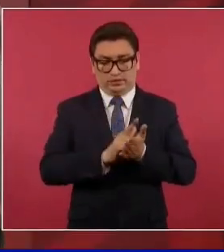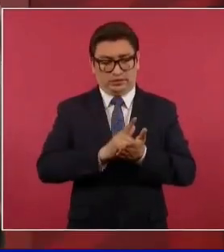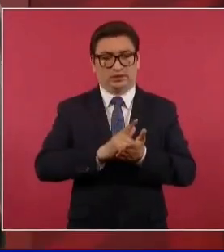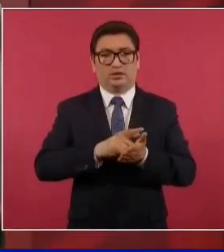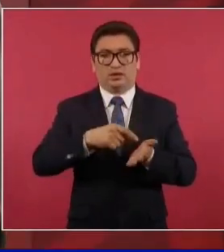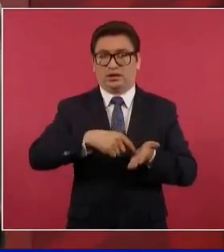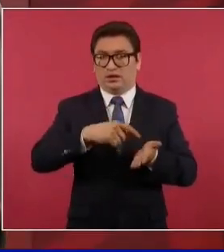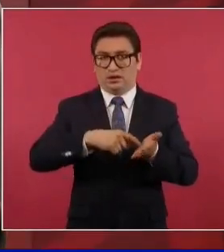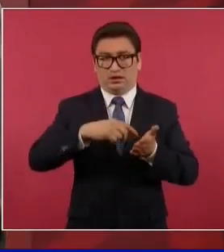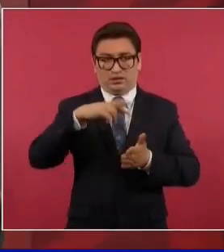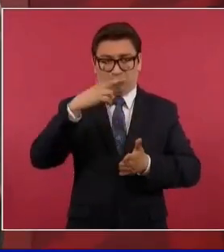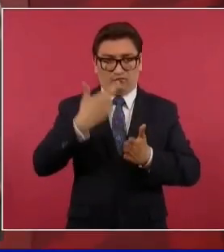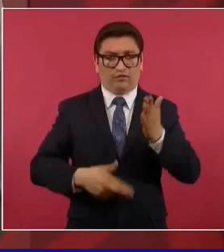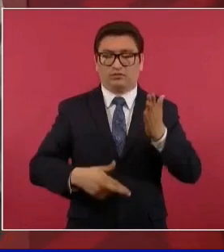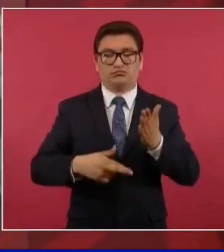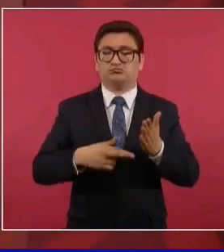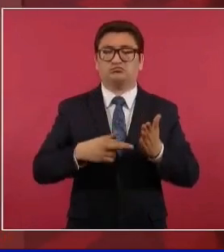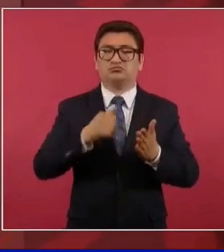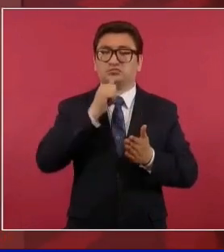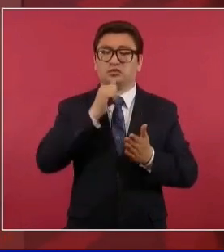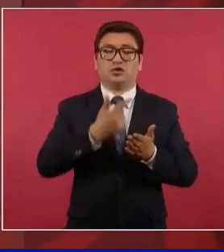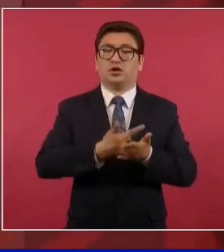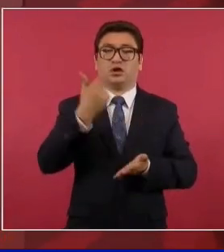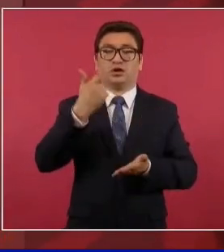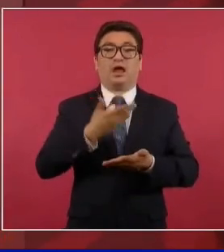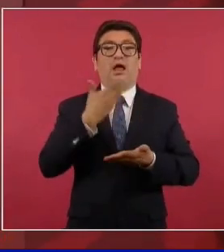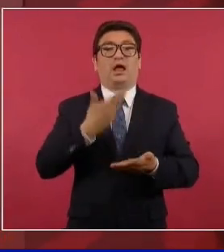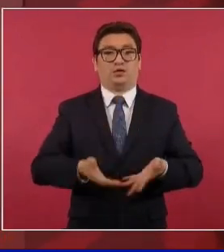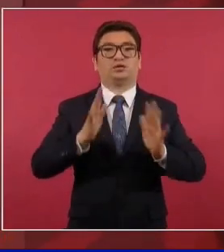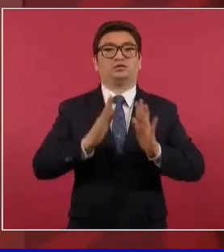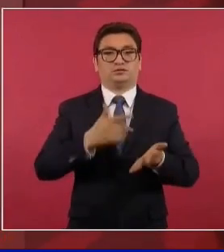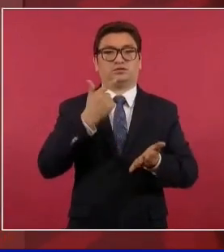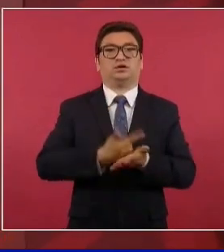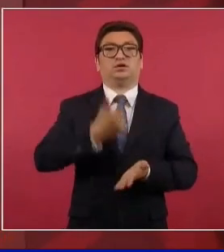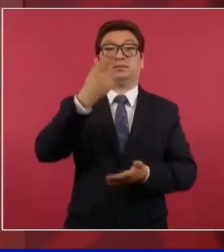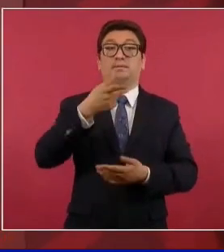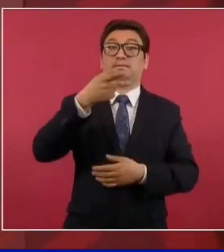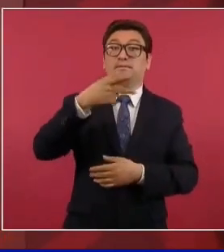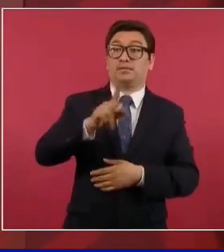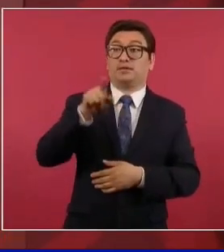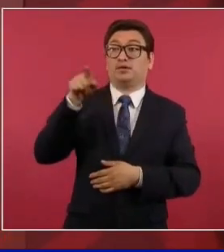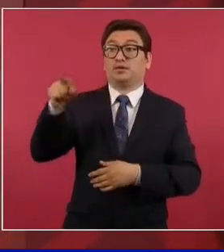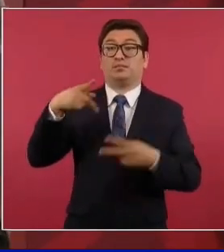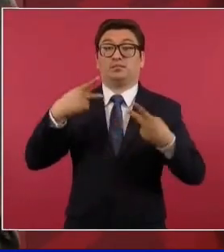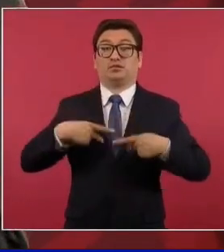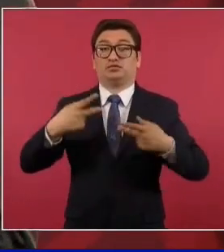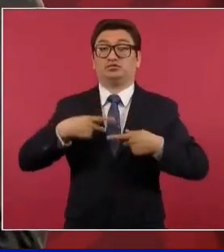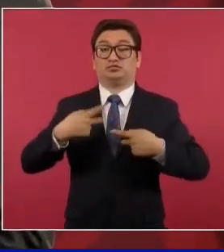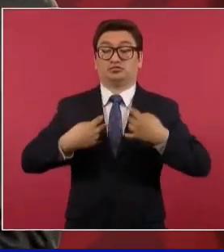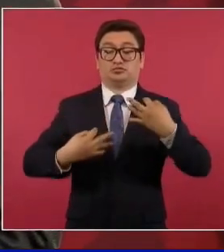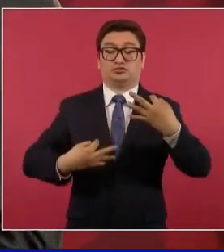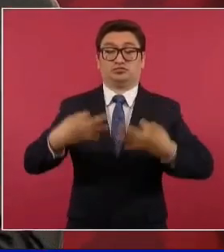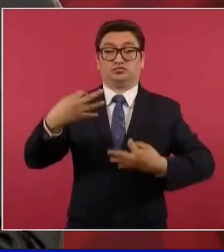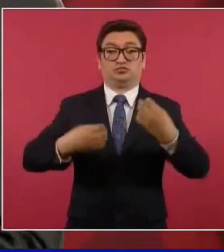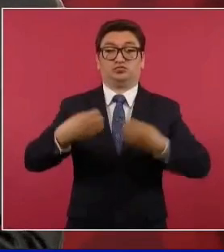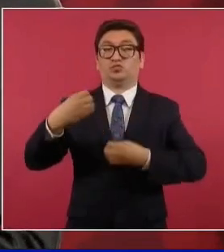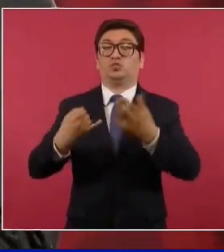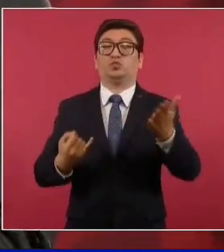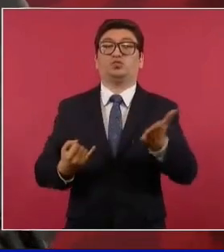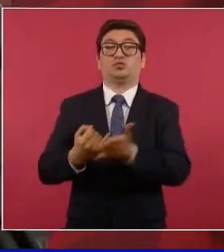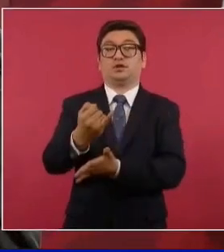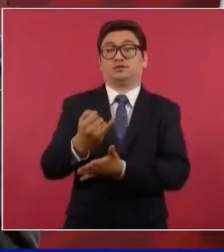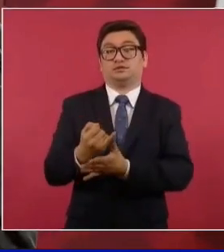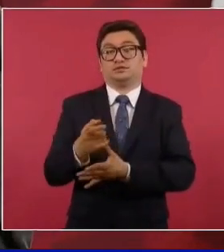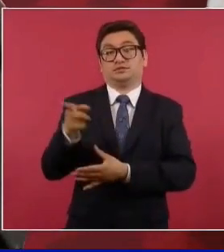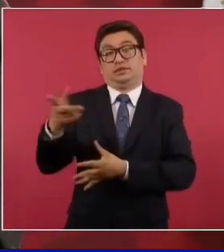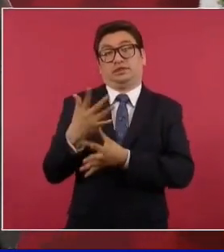grave, pero un juez puede decidir que no hay elementos,